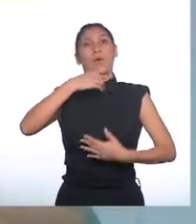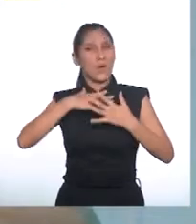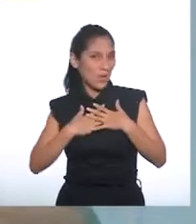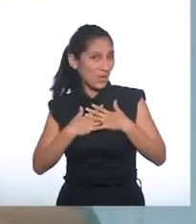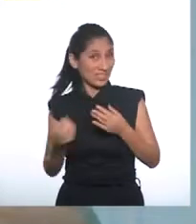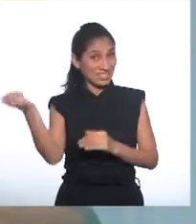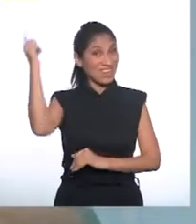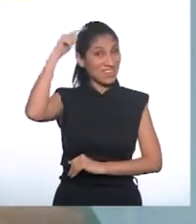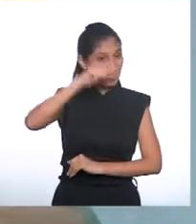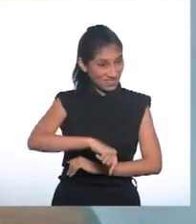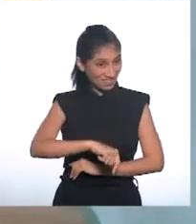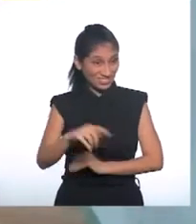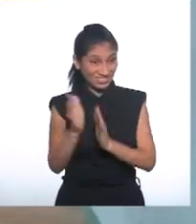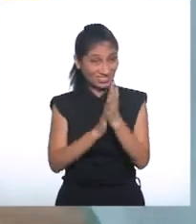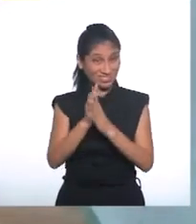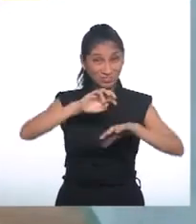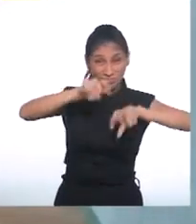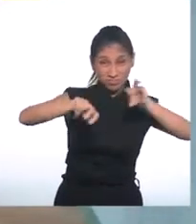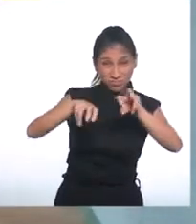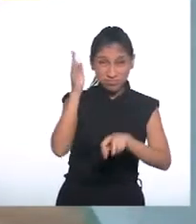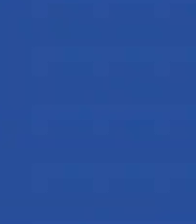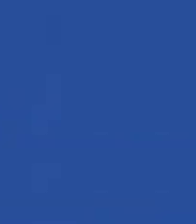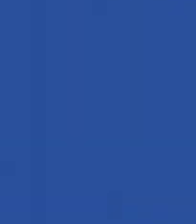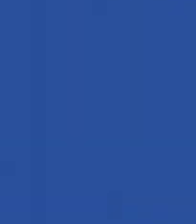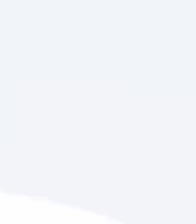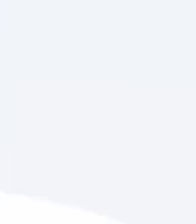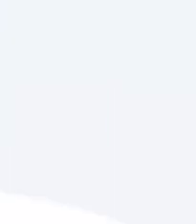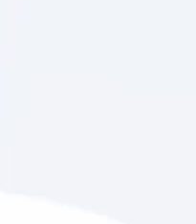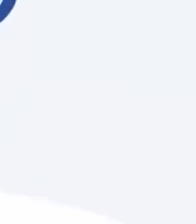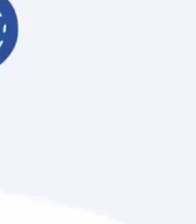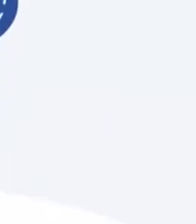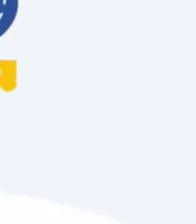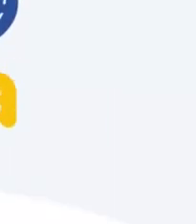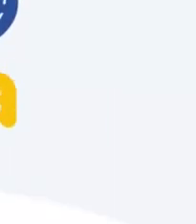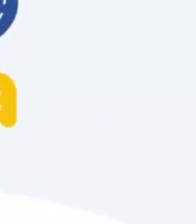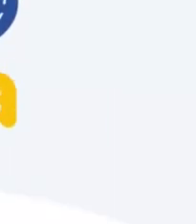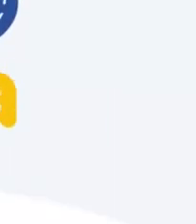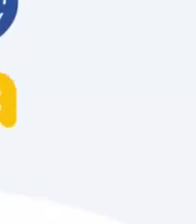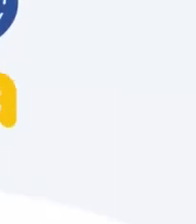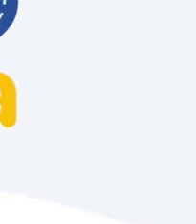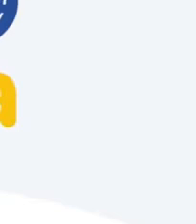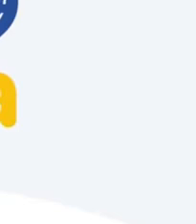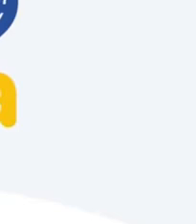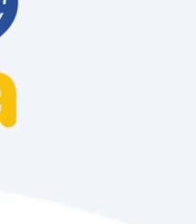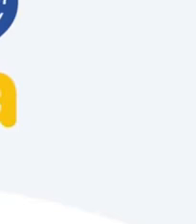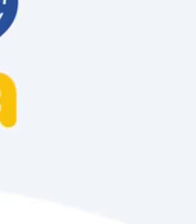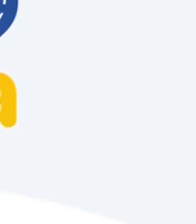Ya volvemos con nuestra investigación.